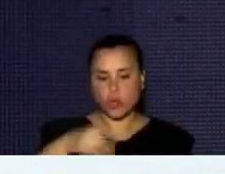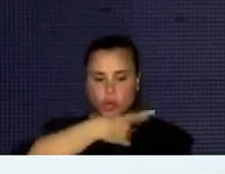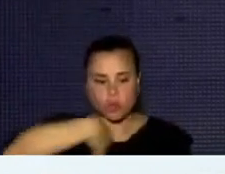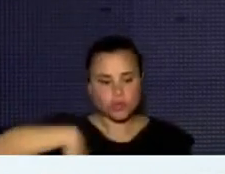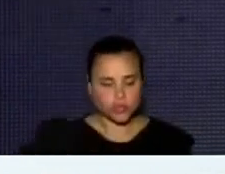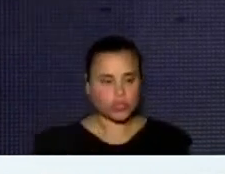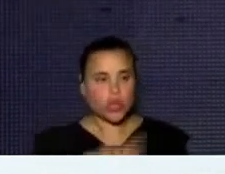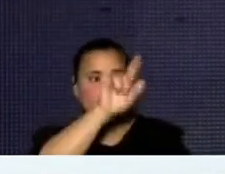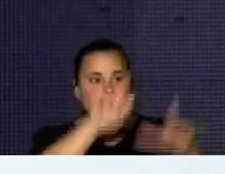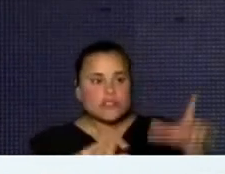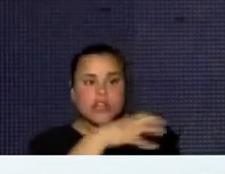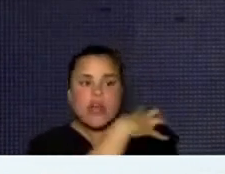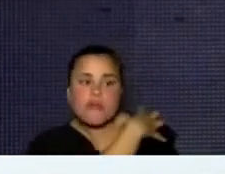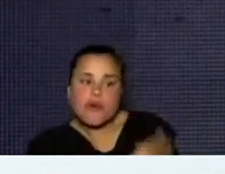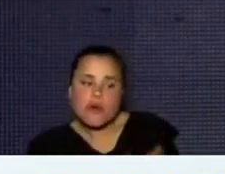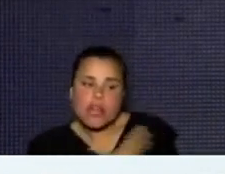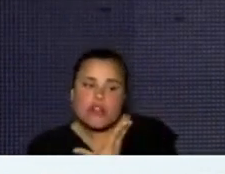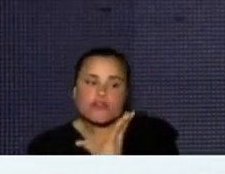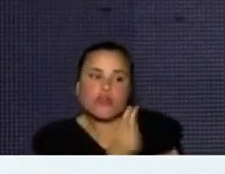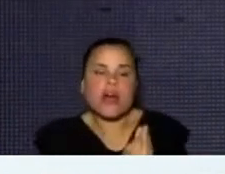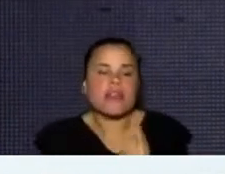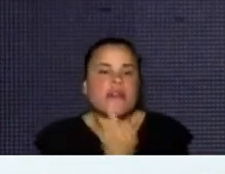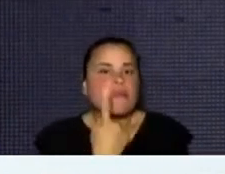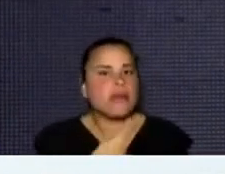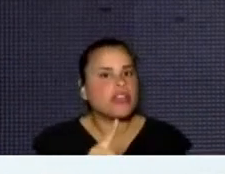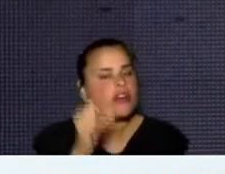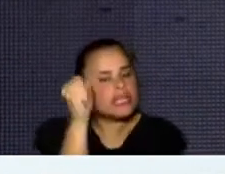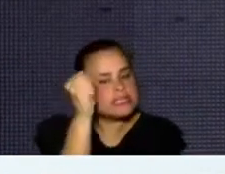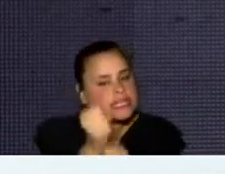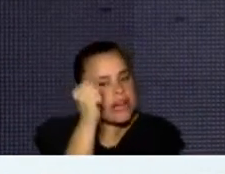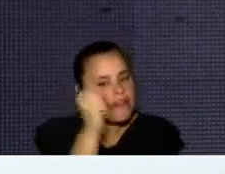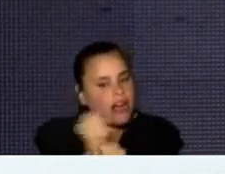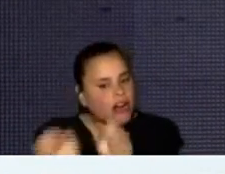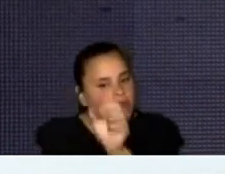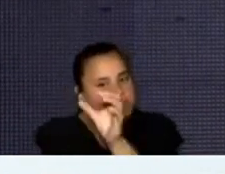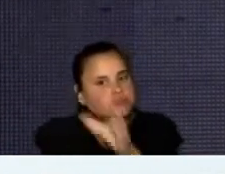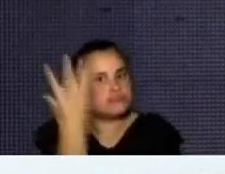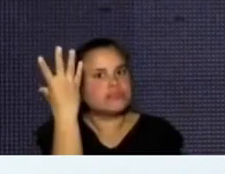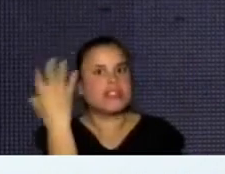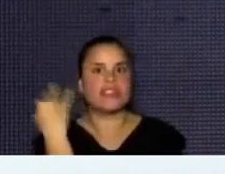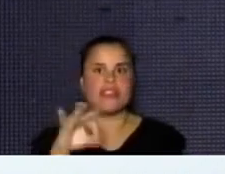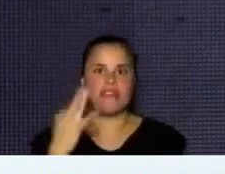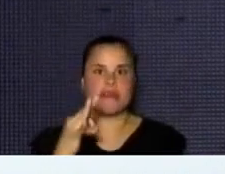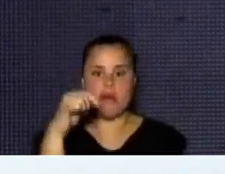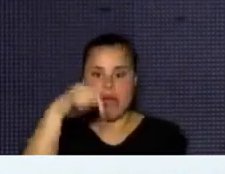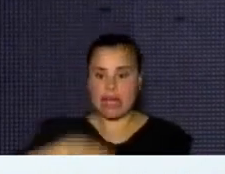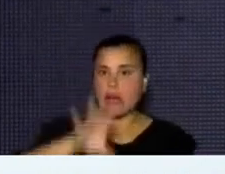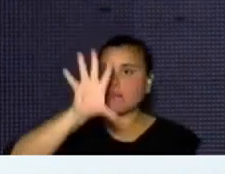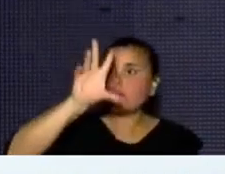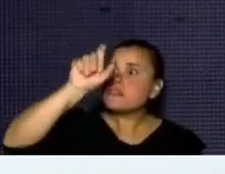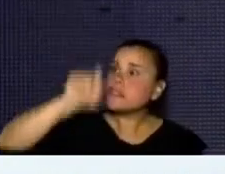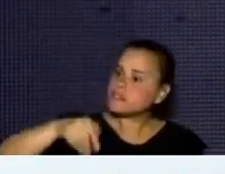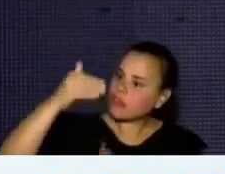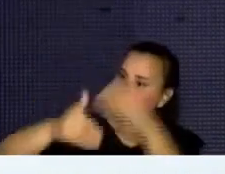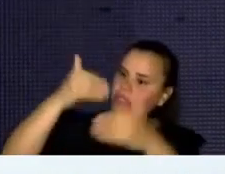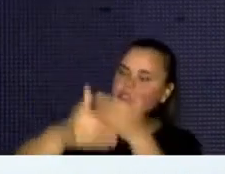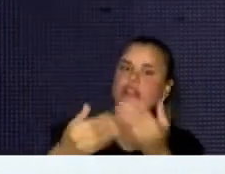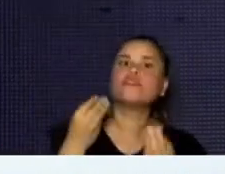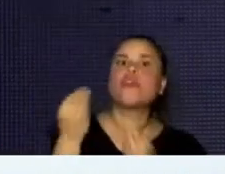se ha dedicado a atacar al gobernador, ni siquiera al gobierno, al gobernador se dedicó a atacar a la